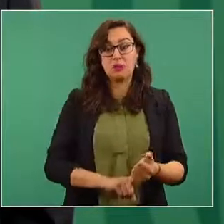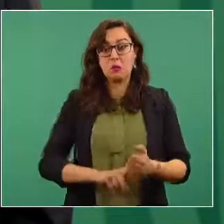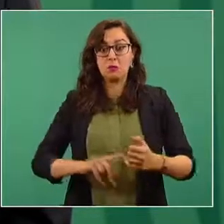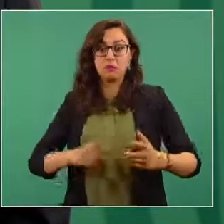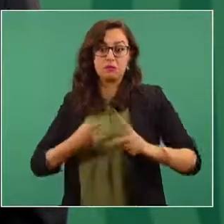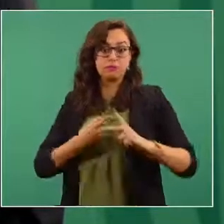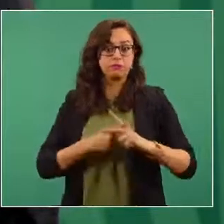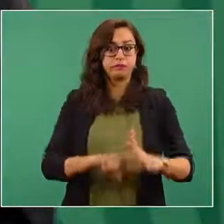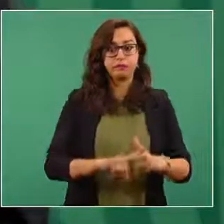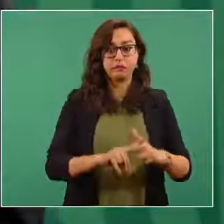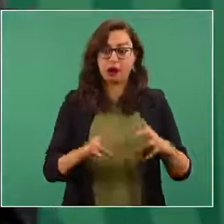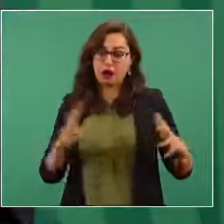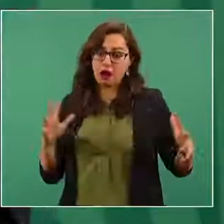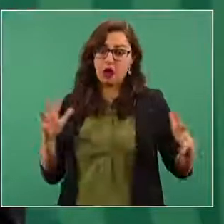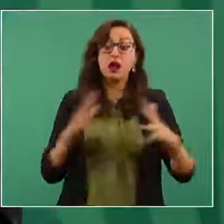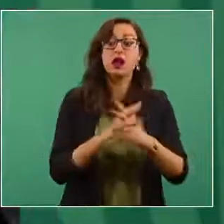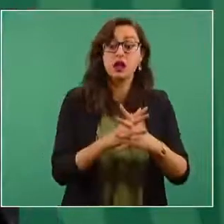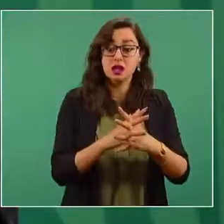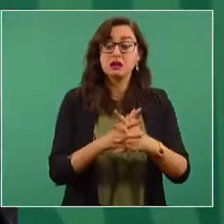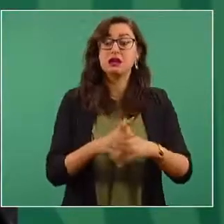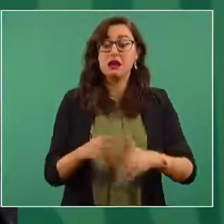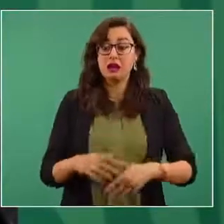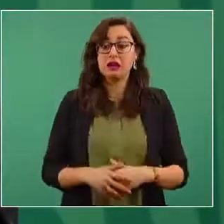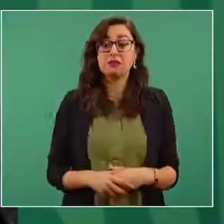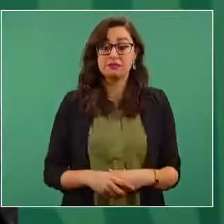y los crímenes,